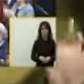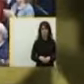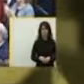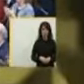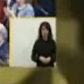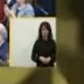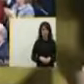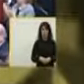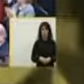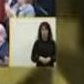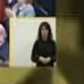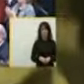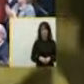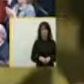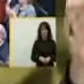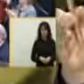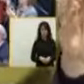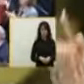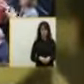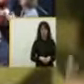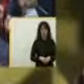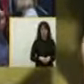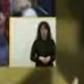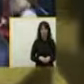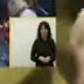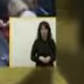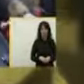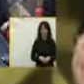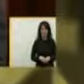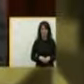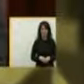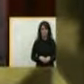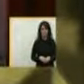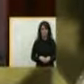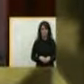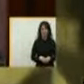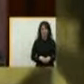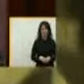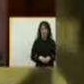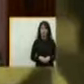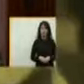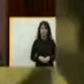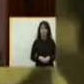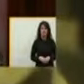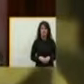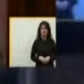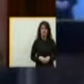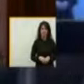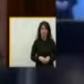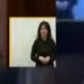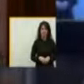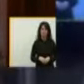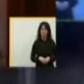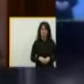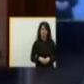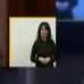dan 163. Eses 100, un momento, eses 100 dan bastante máis que